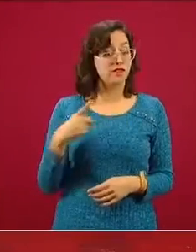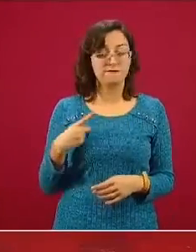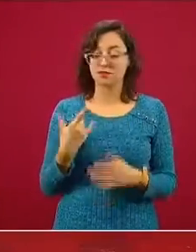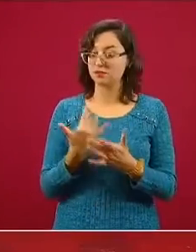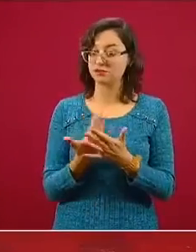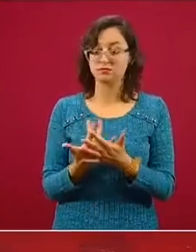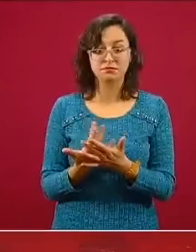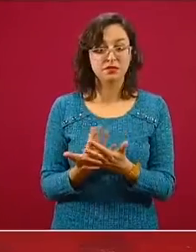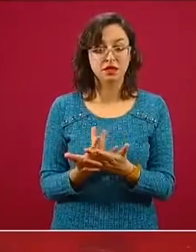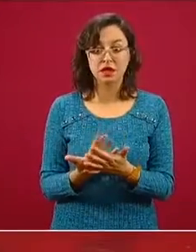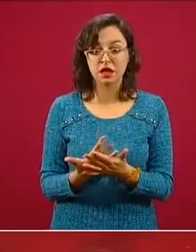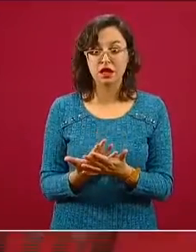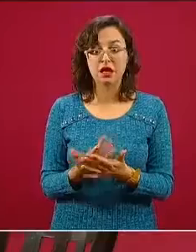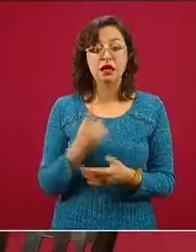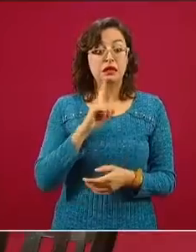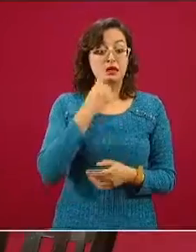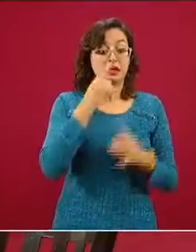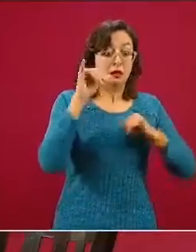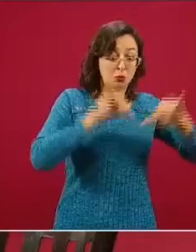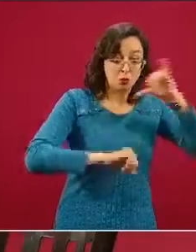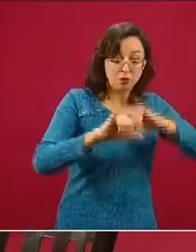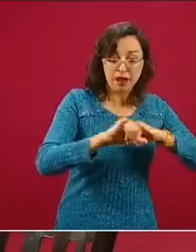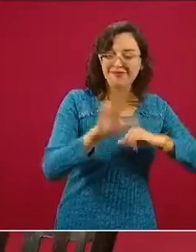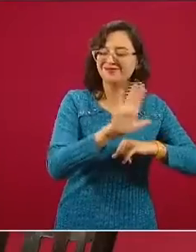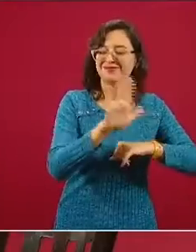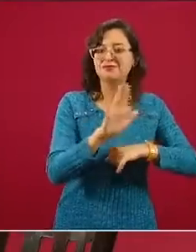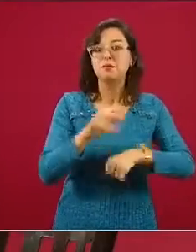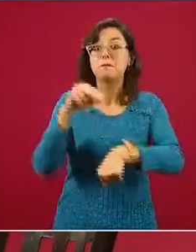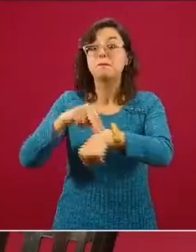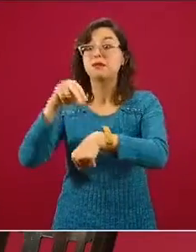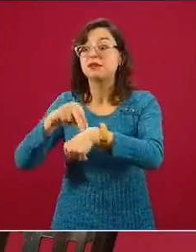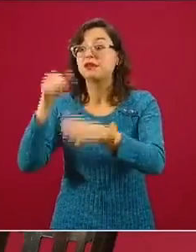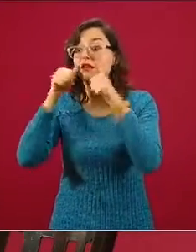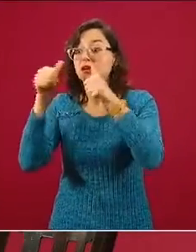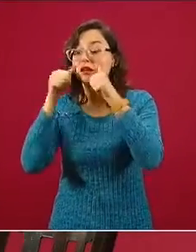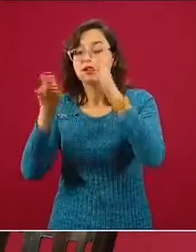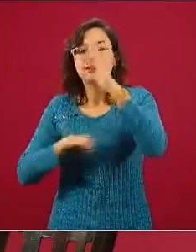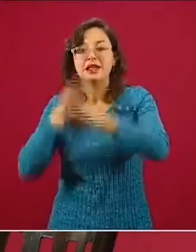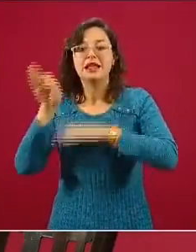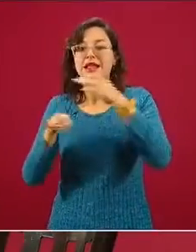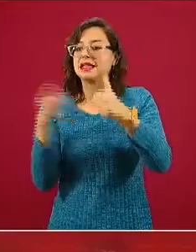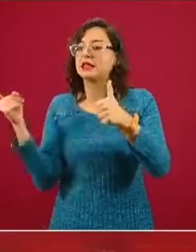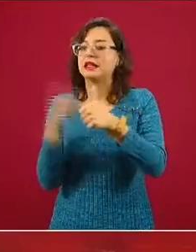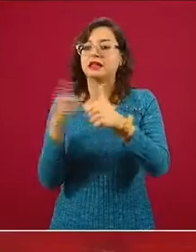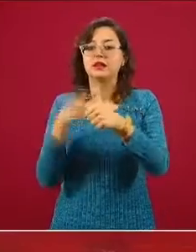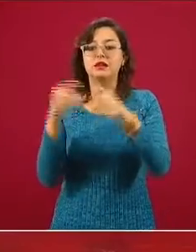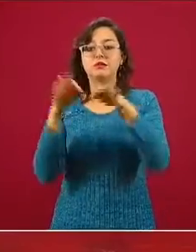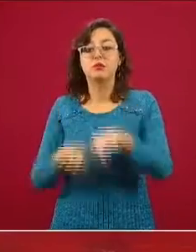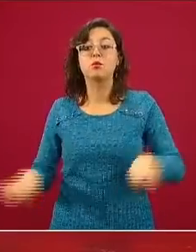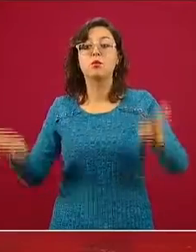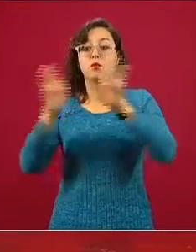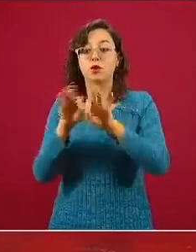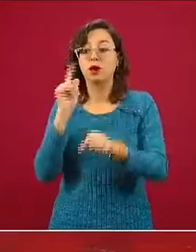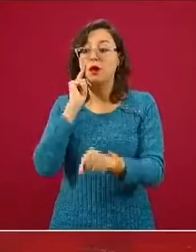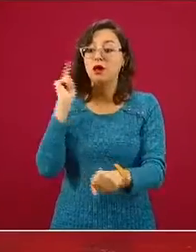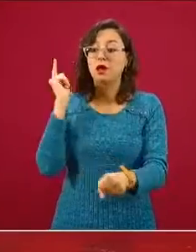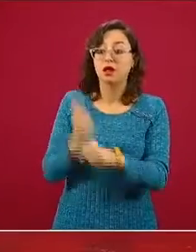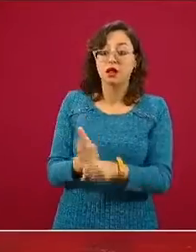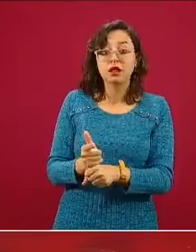no que busque hacerse la prueba, que busque atención médica, porque lo importante es que se detecte si tiene o